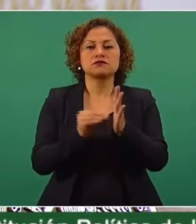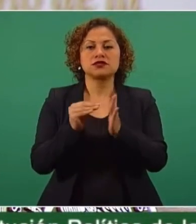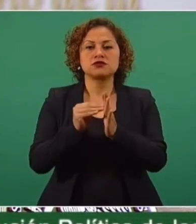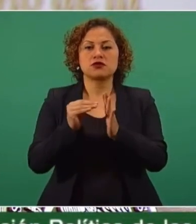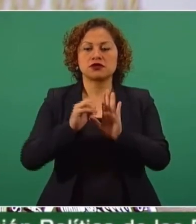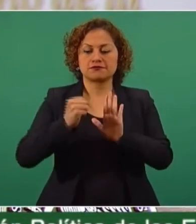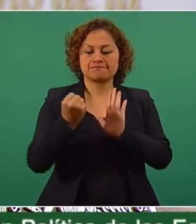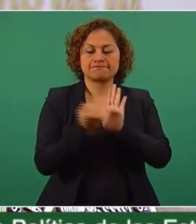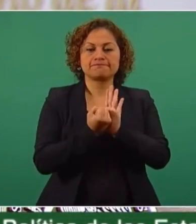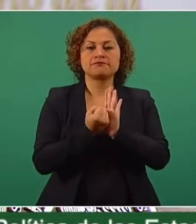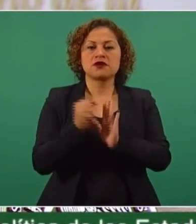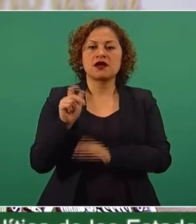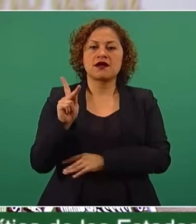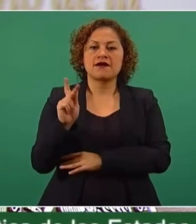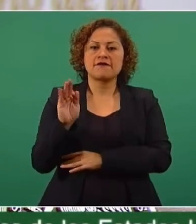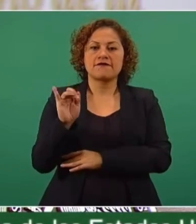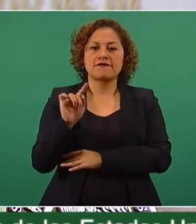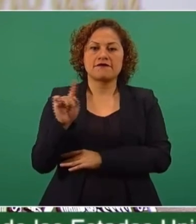días.